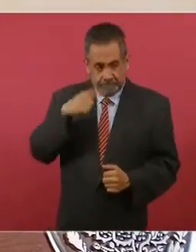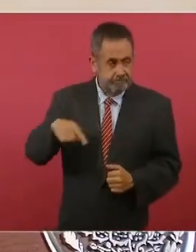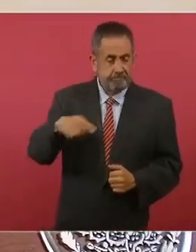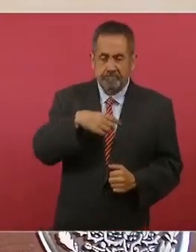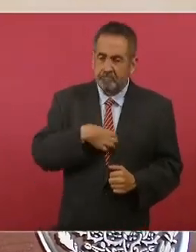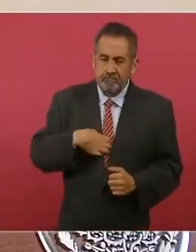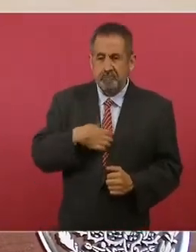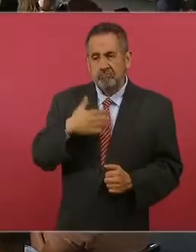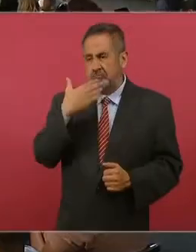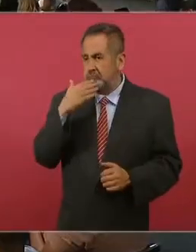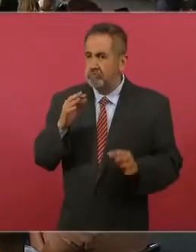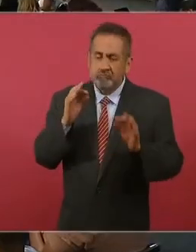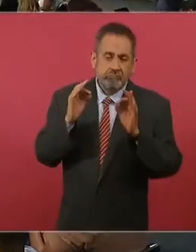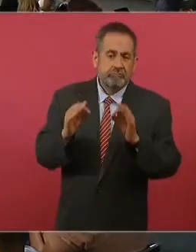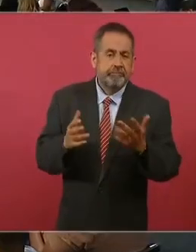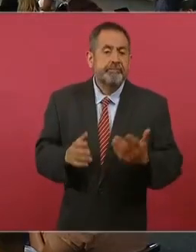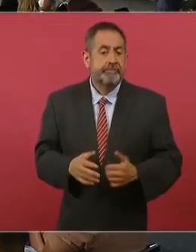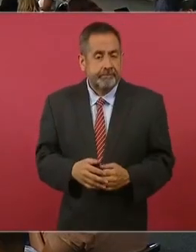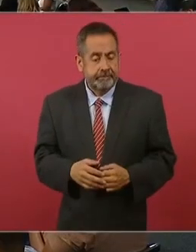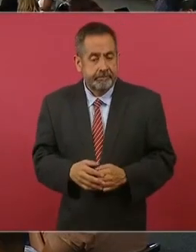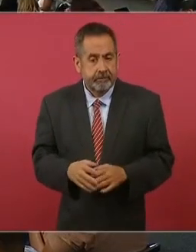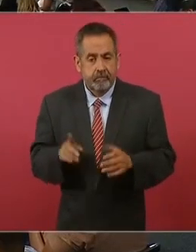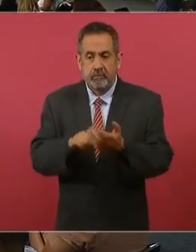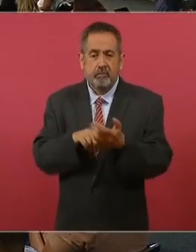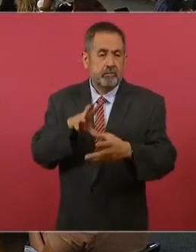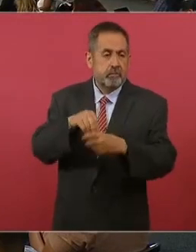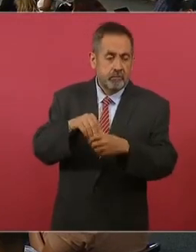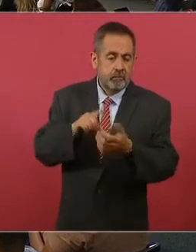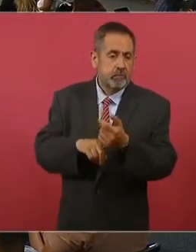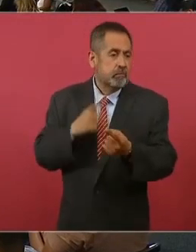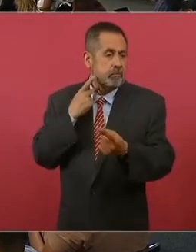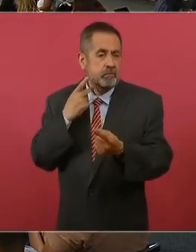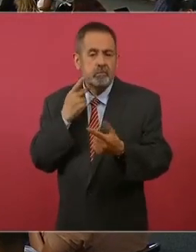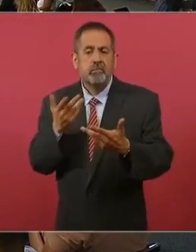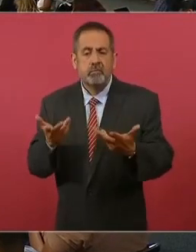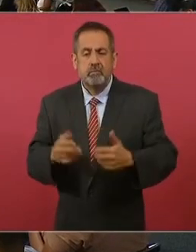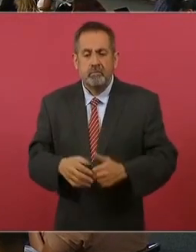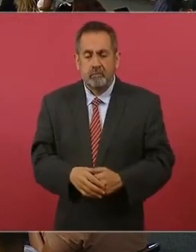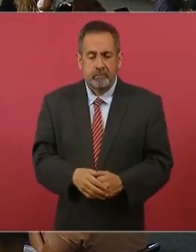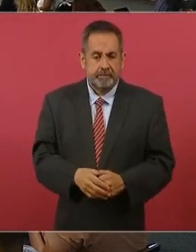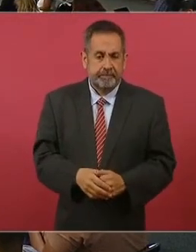celebrarlo. La estabilidad política.